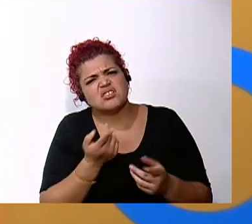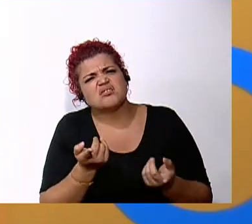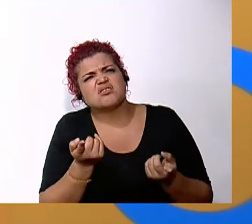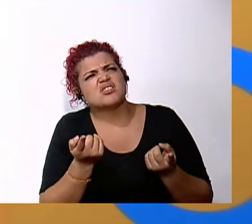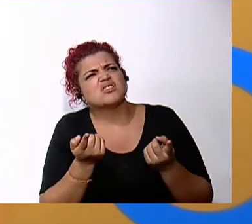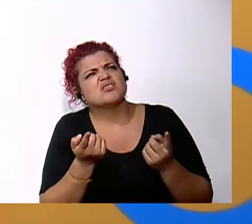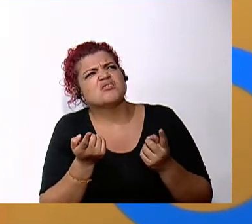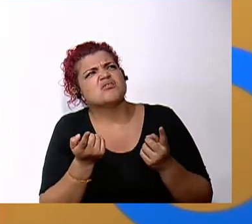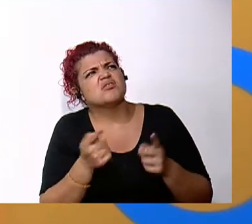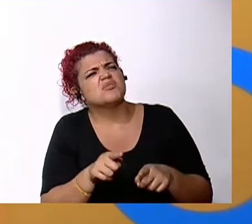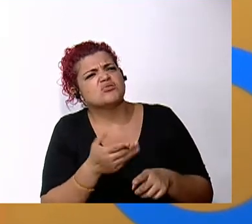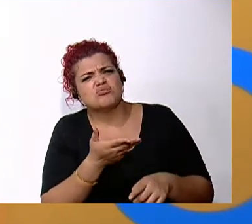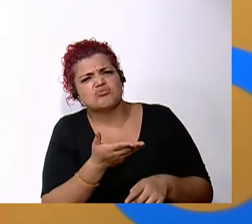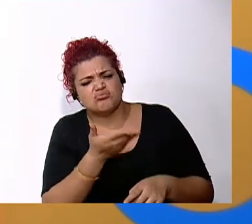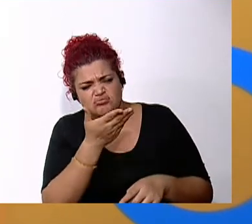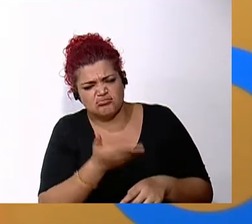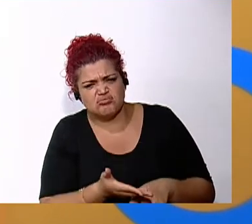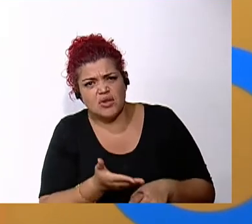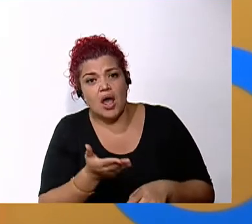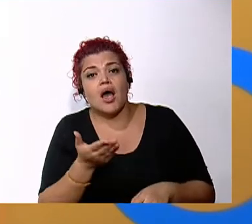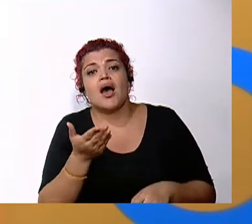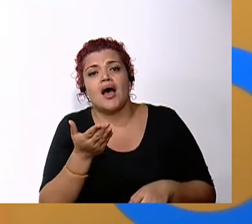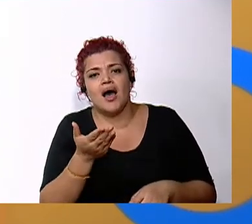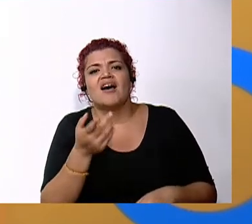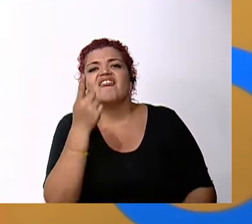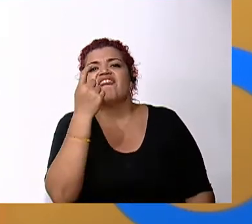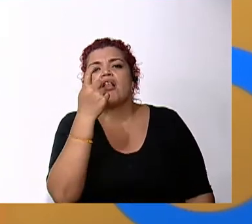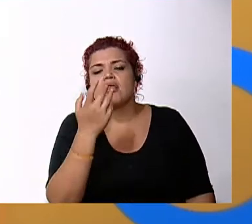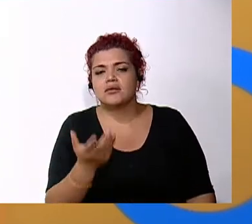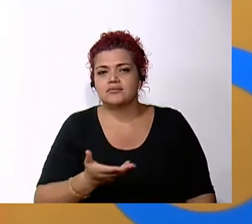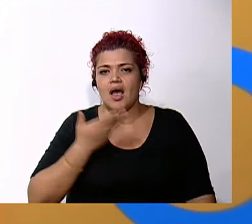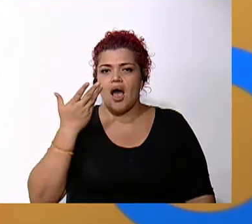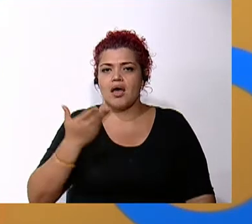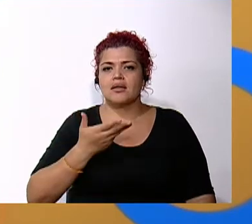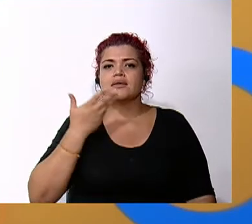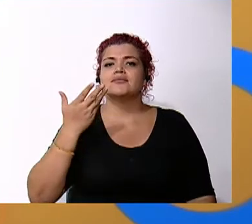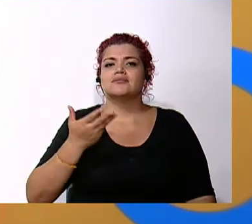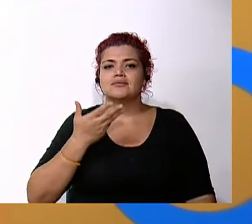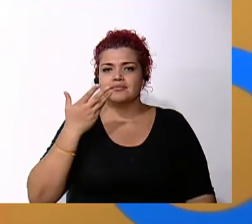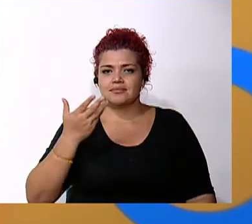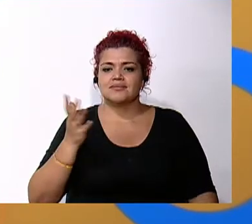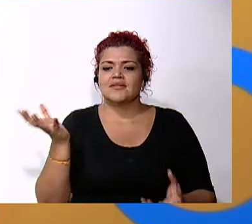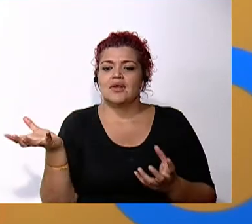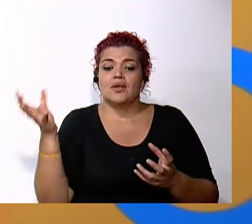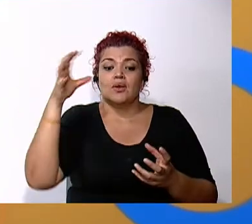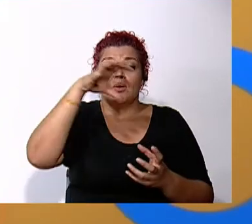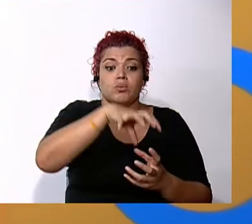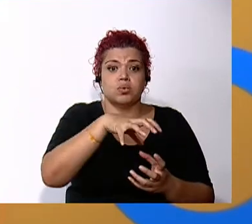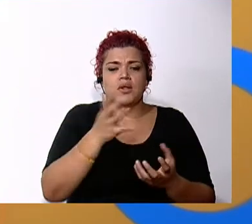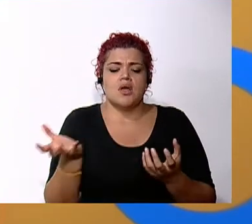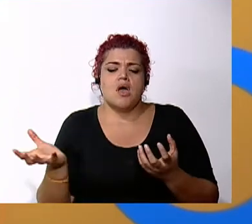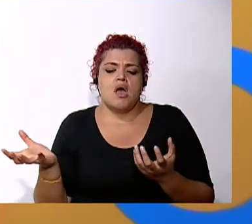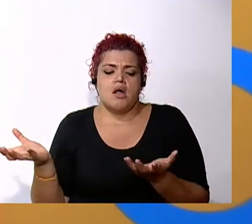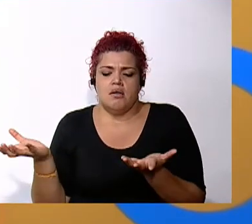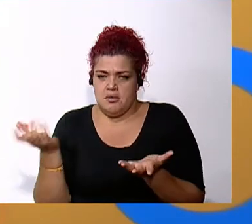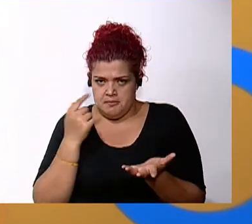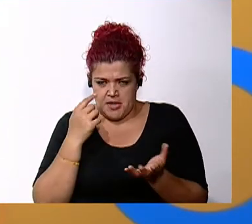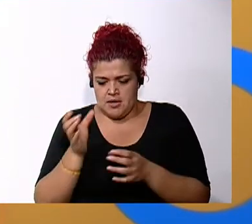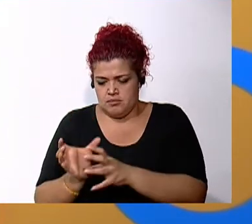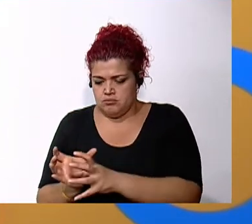recipiente? Pues bueno, por la falta de aire del recipiente, la candela ya no pudo seguir